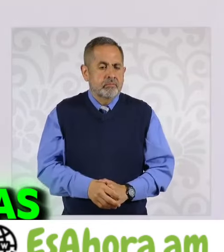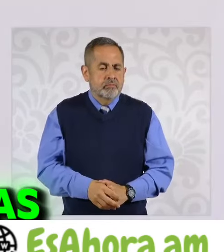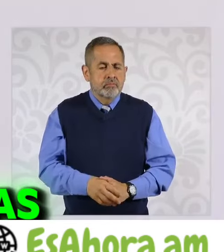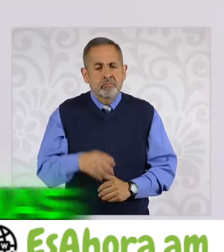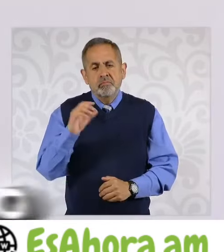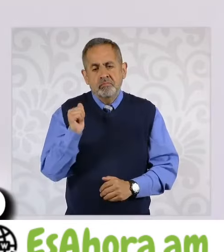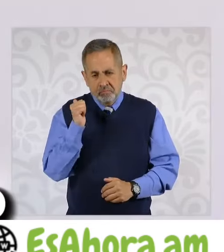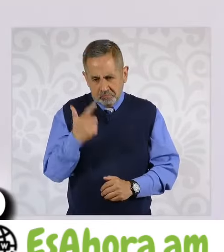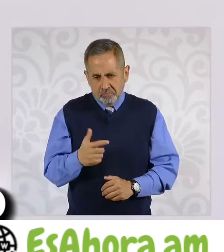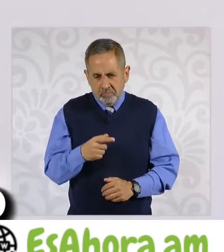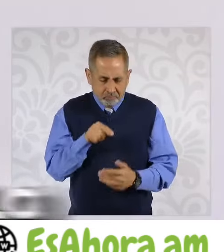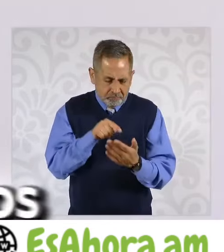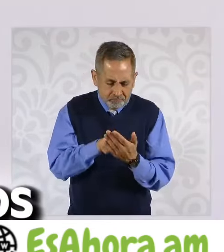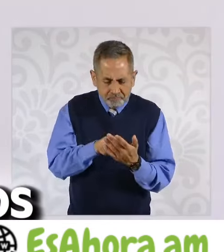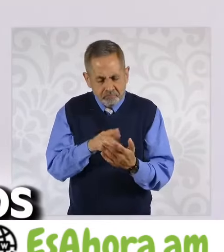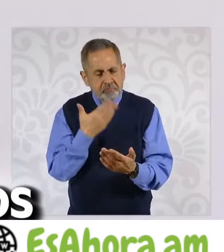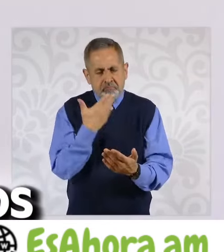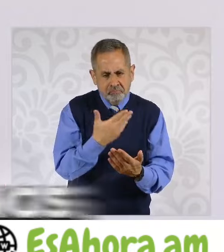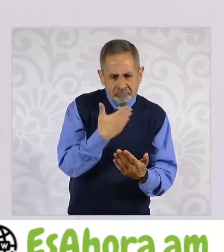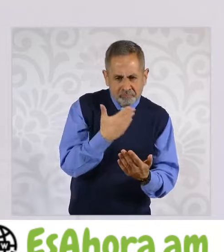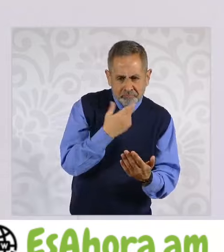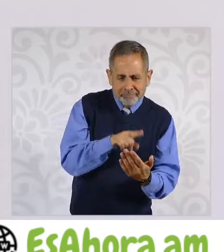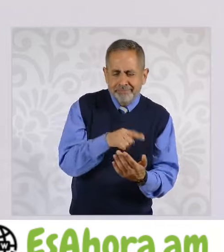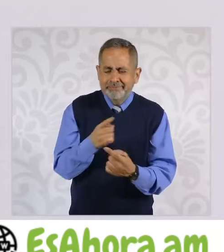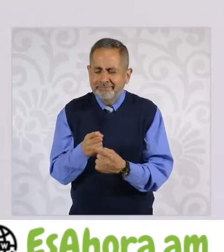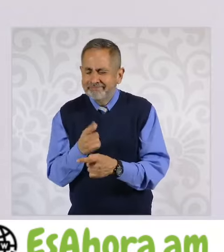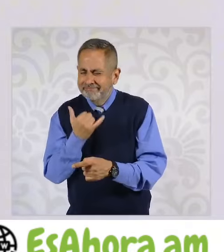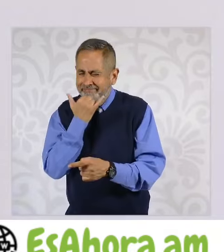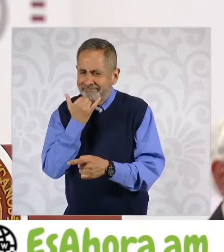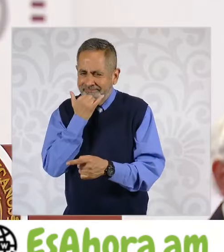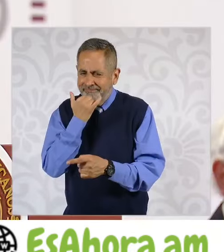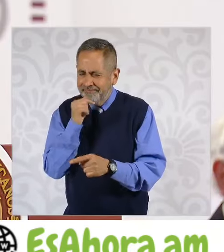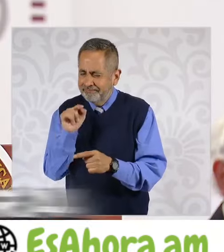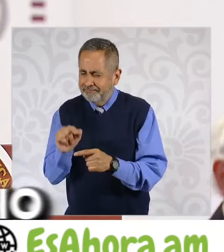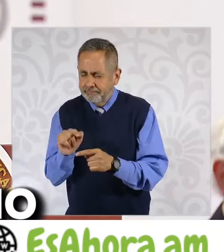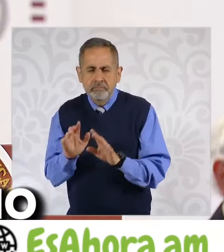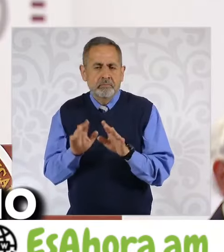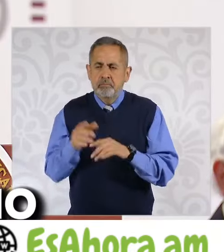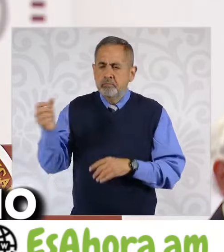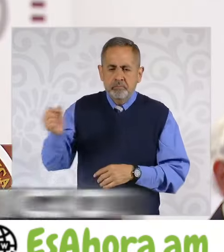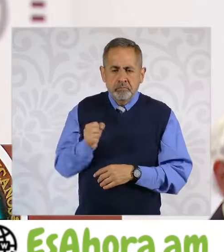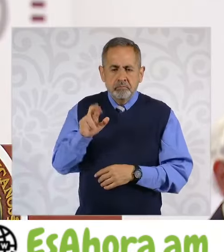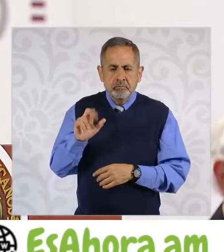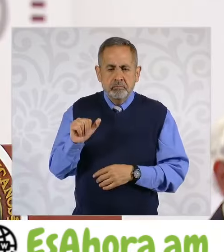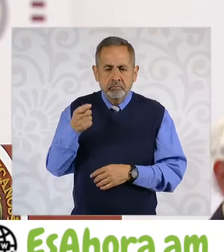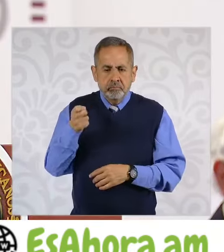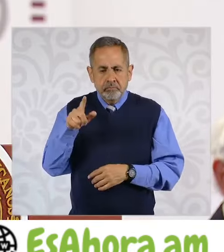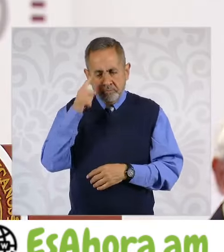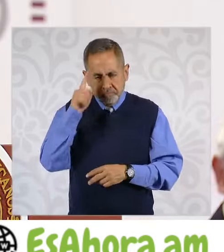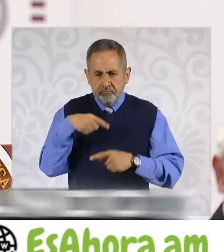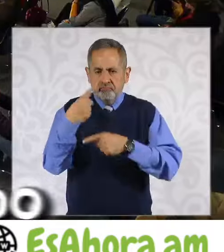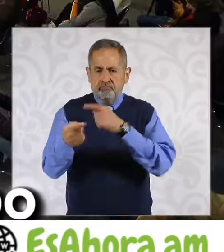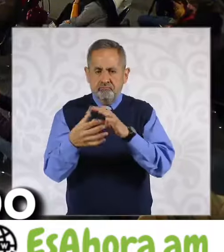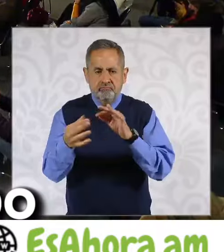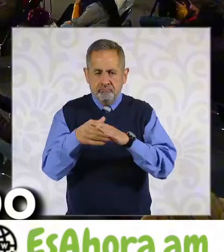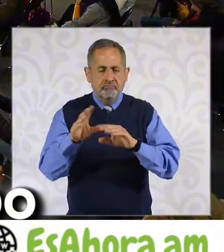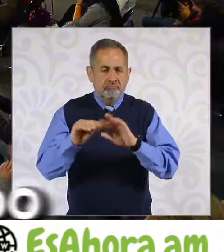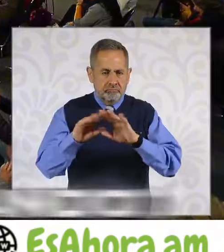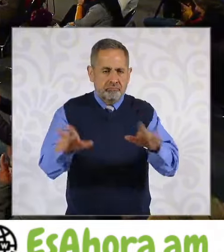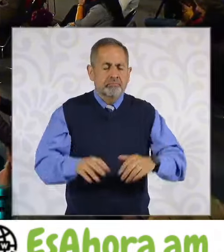algunos problemas, vamos a ponerlo así. Entonces vamos a pedirle a Raquel que venga para hablar del Servicio Civil de Carrera. Y